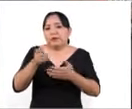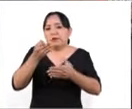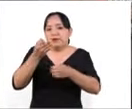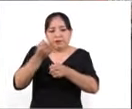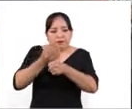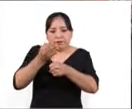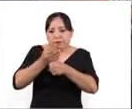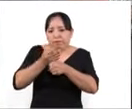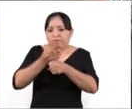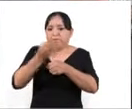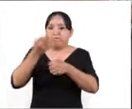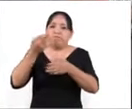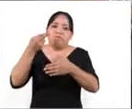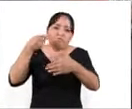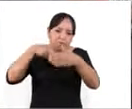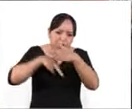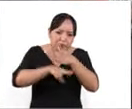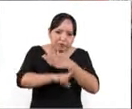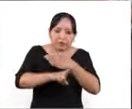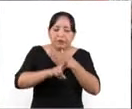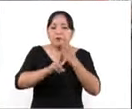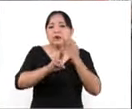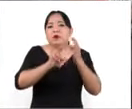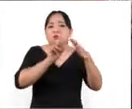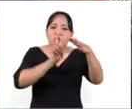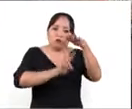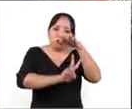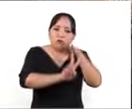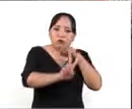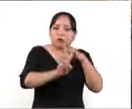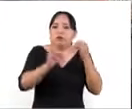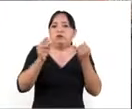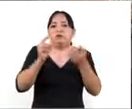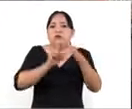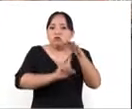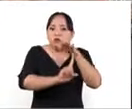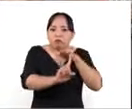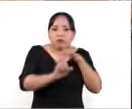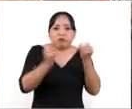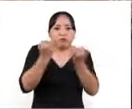en trenes, el caso del tren ligero, como en el metro, como en cablebús.